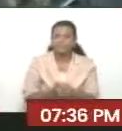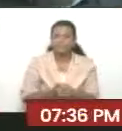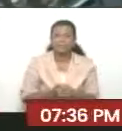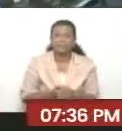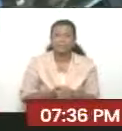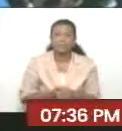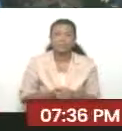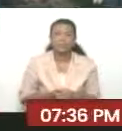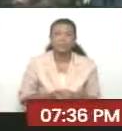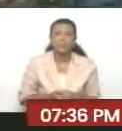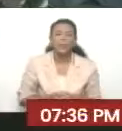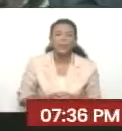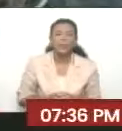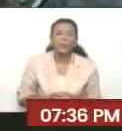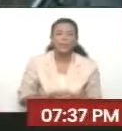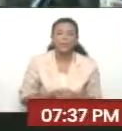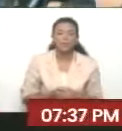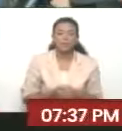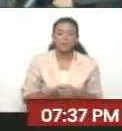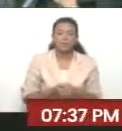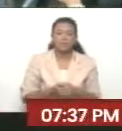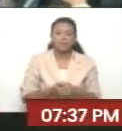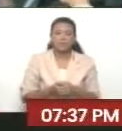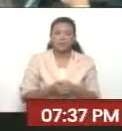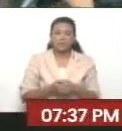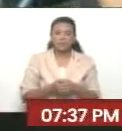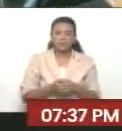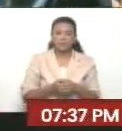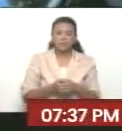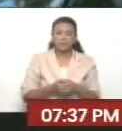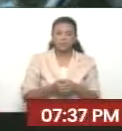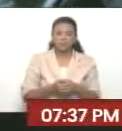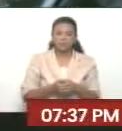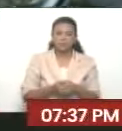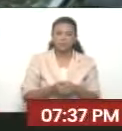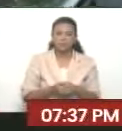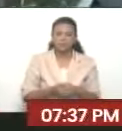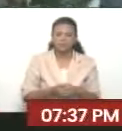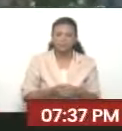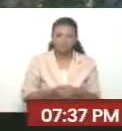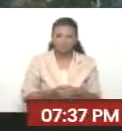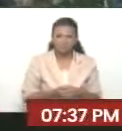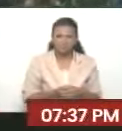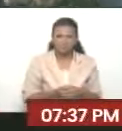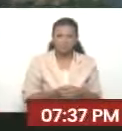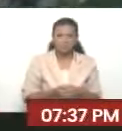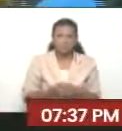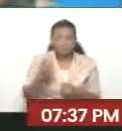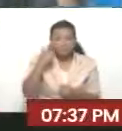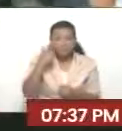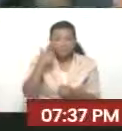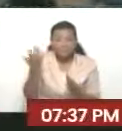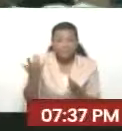Esto lo hacía un muchacho que estaba ahí, tenía este afiche y me lo mostraba. Maduro, te traje esto, Maduro. Mira lo que tenía.